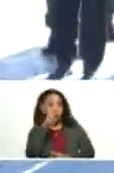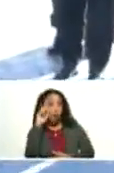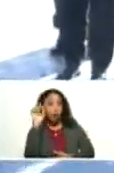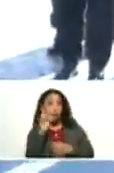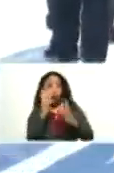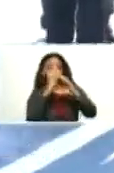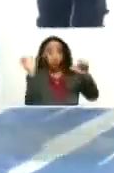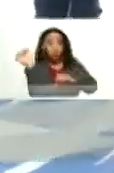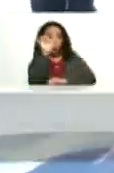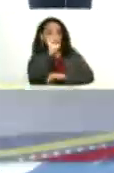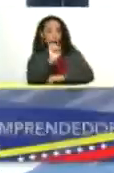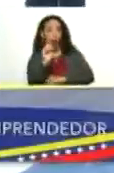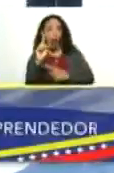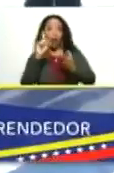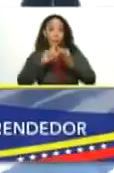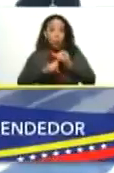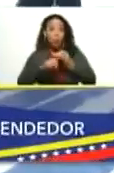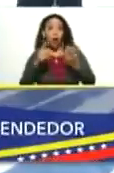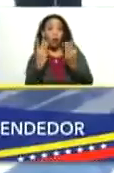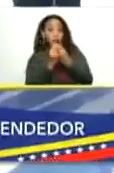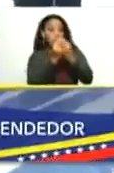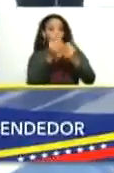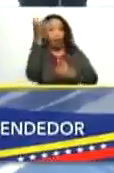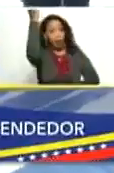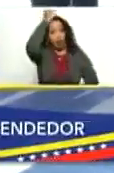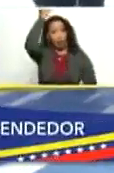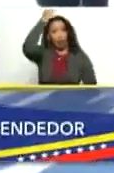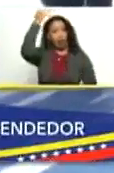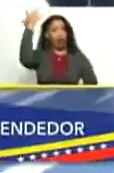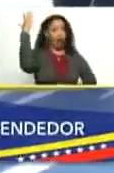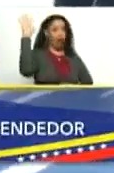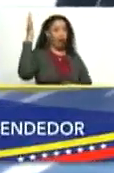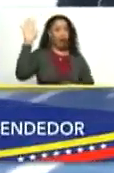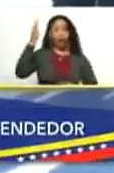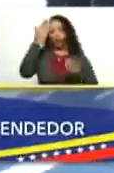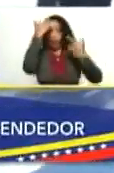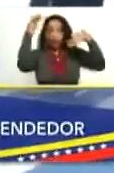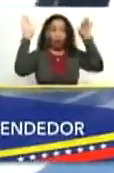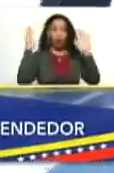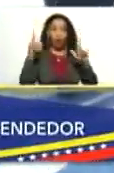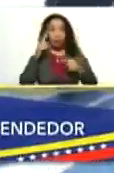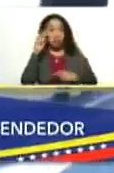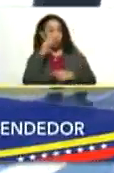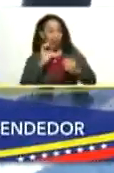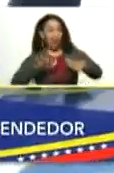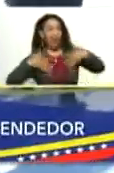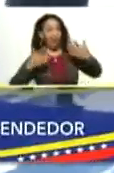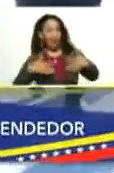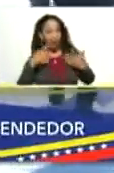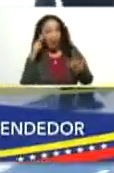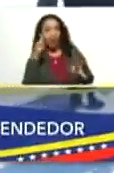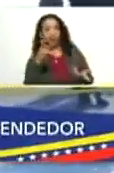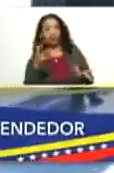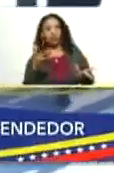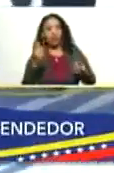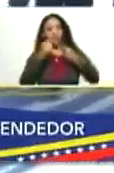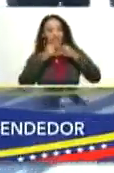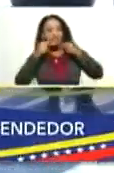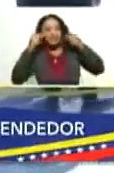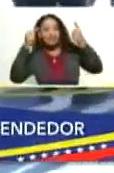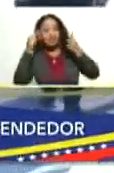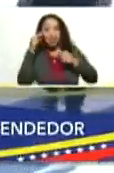las carrozas, primera combatiente, acompañar a la reina del carnaval, vicepresidenta, eran manifestaciones de alegría, de afecto, eran sonrisas,